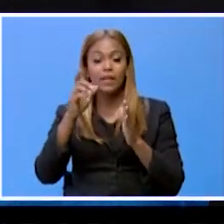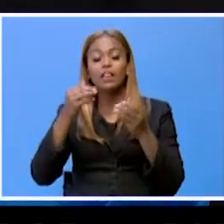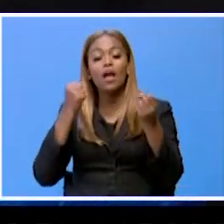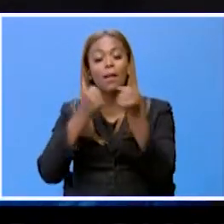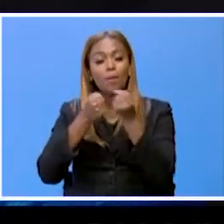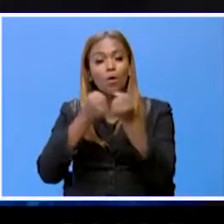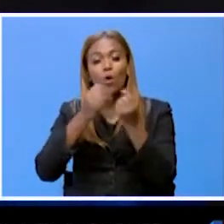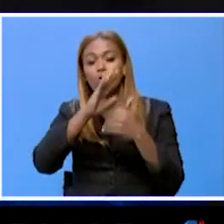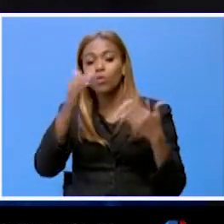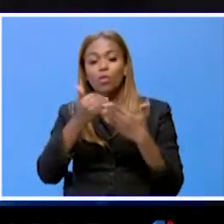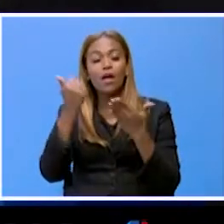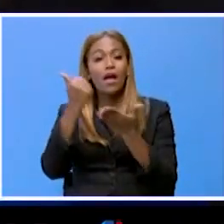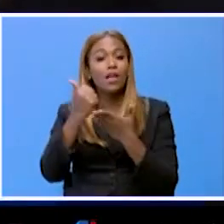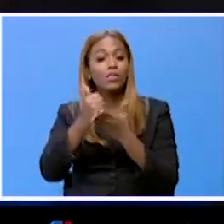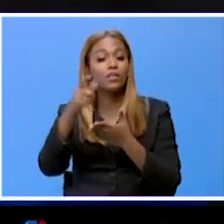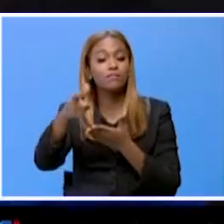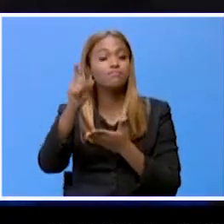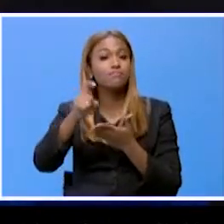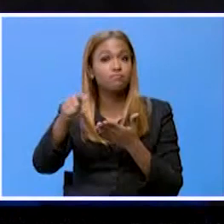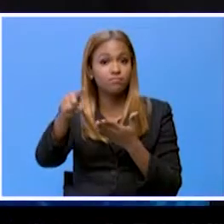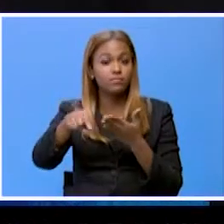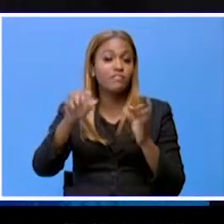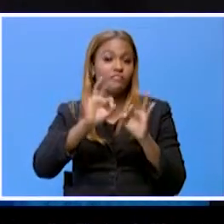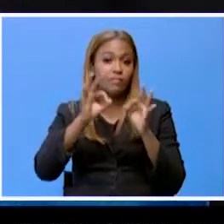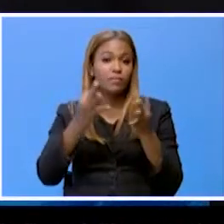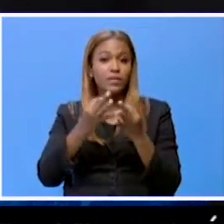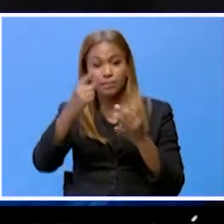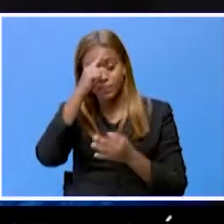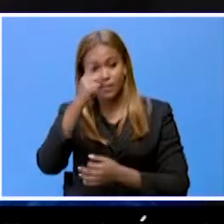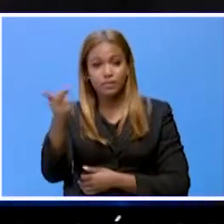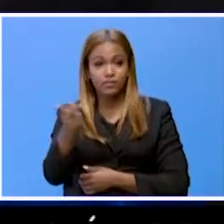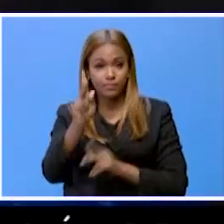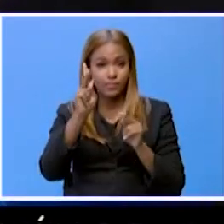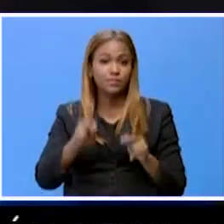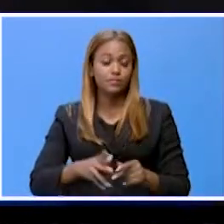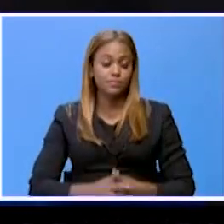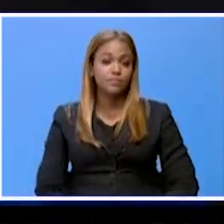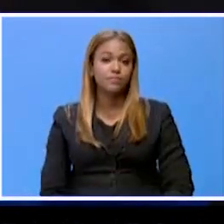apoyo y la ayuda necesaria a la familia de las víctimas,